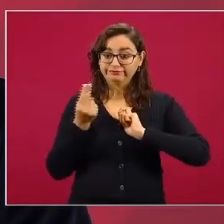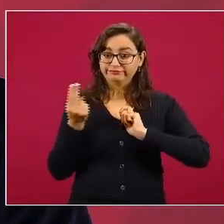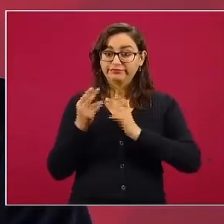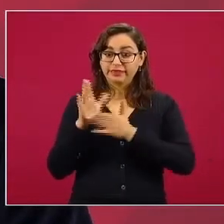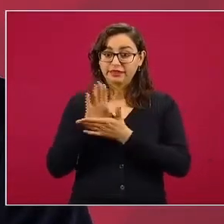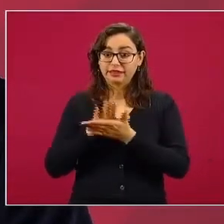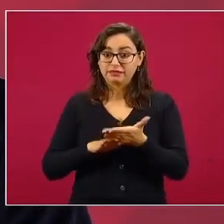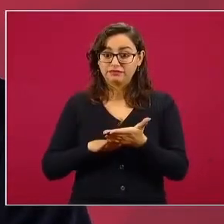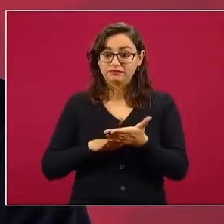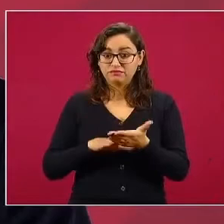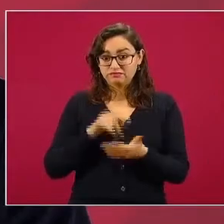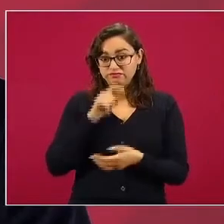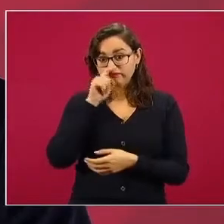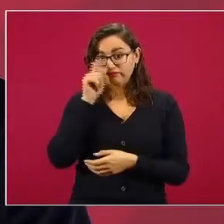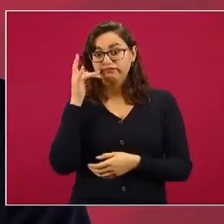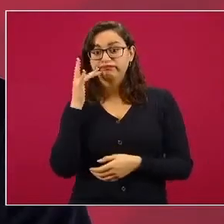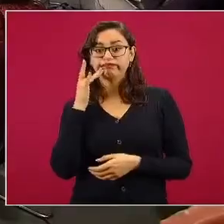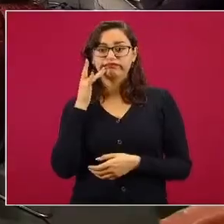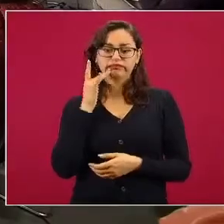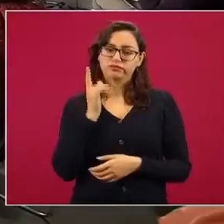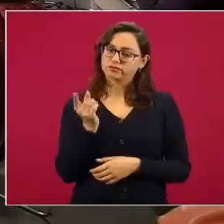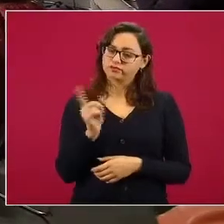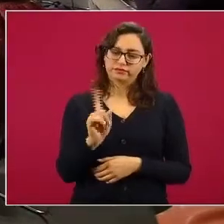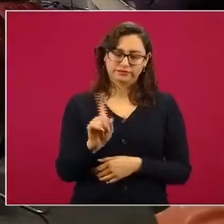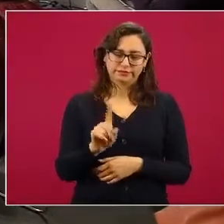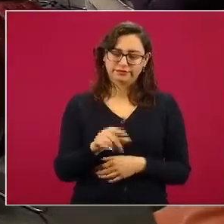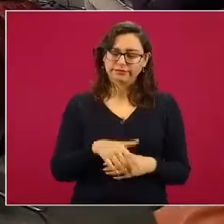no es arrogancia.